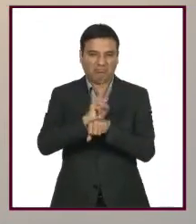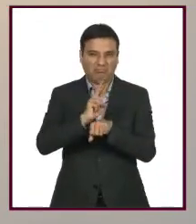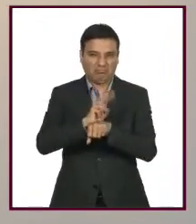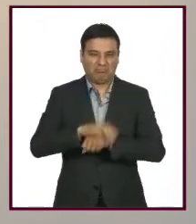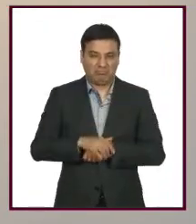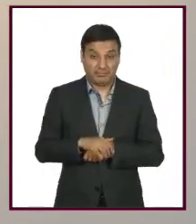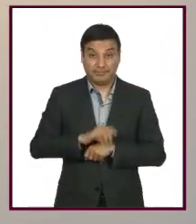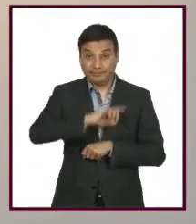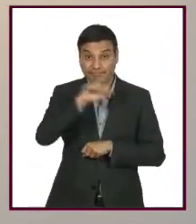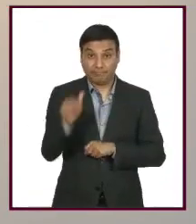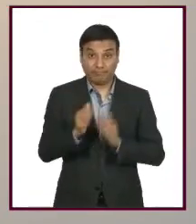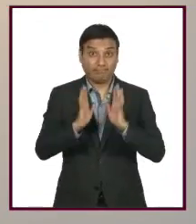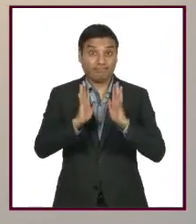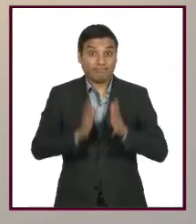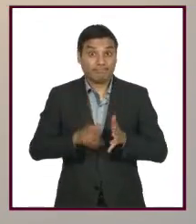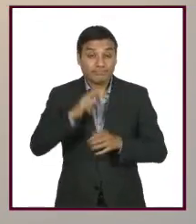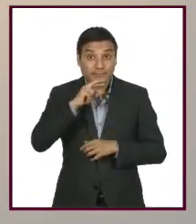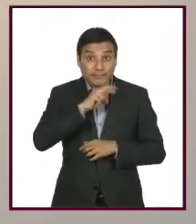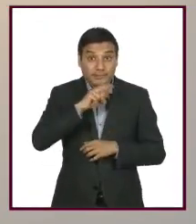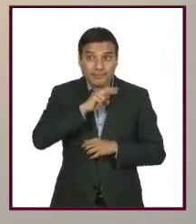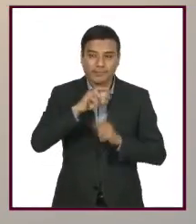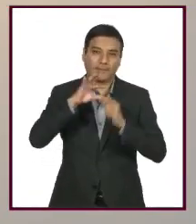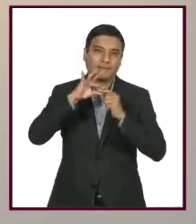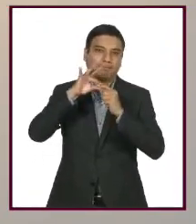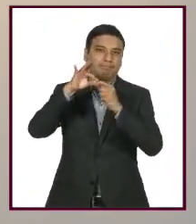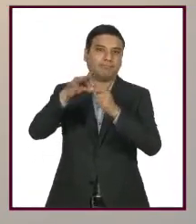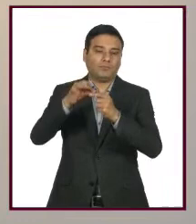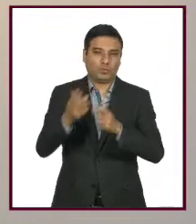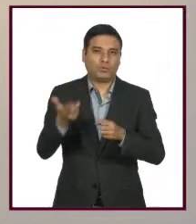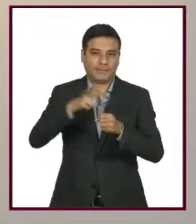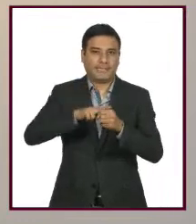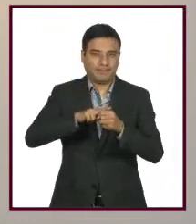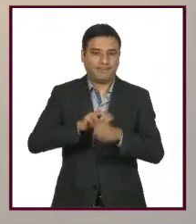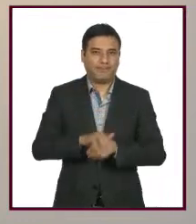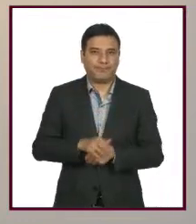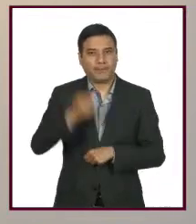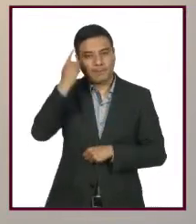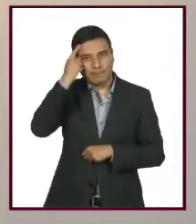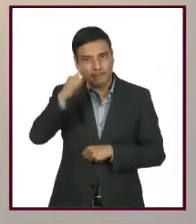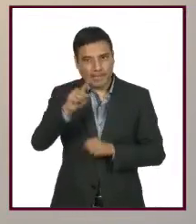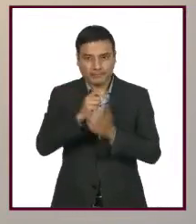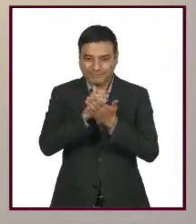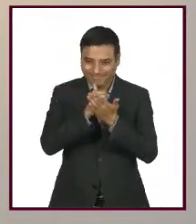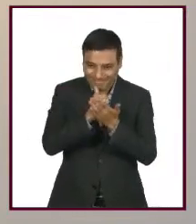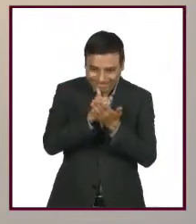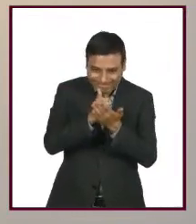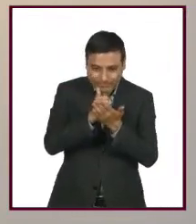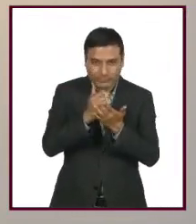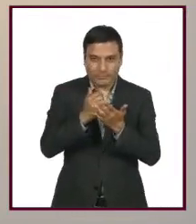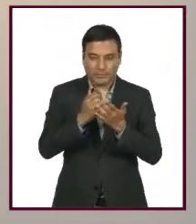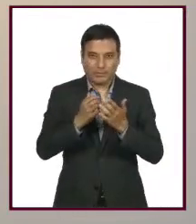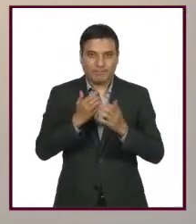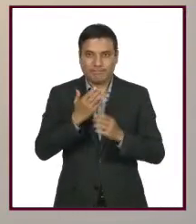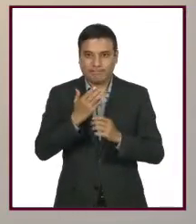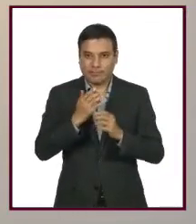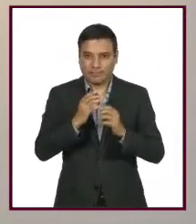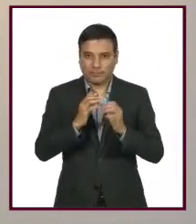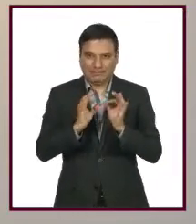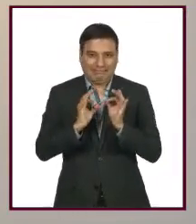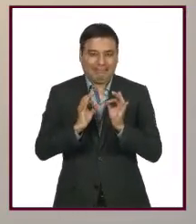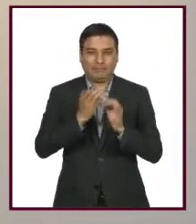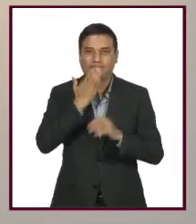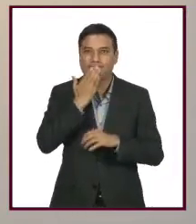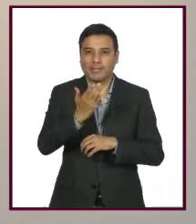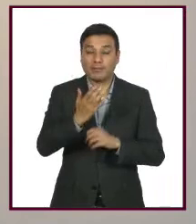inmediata al servicio de urgencias de algún hospital general para estabilización de los síntomas. A veces